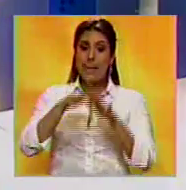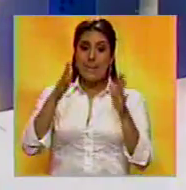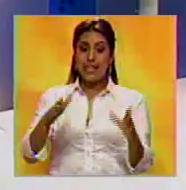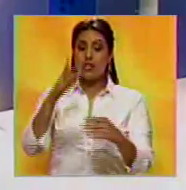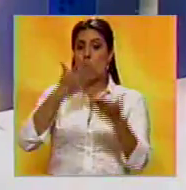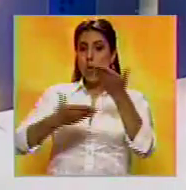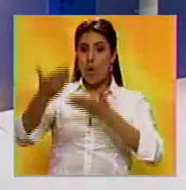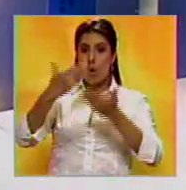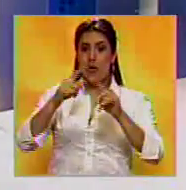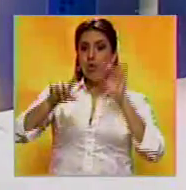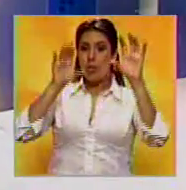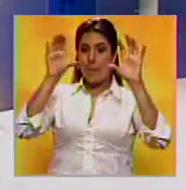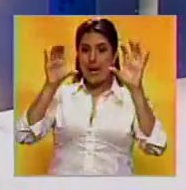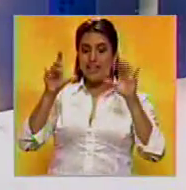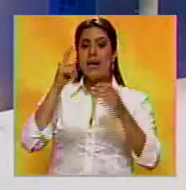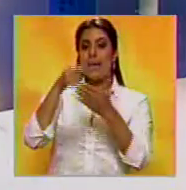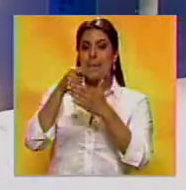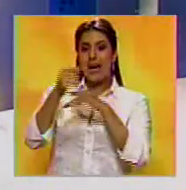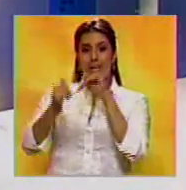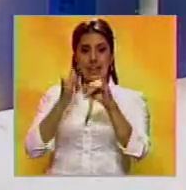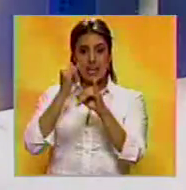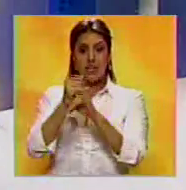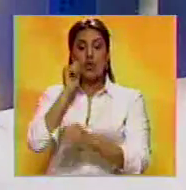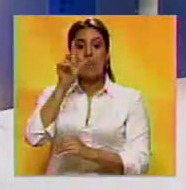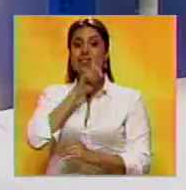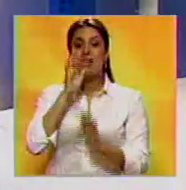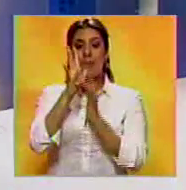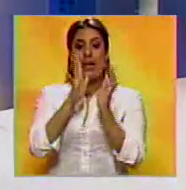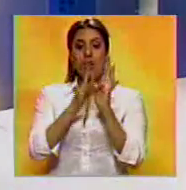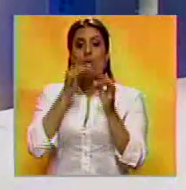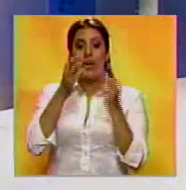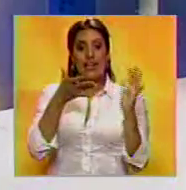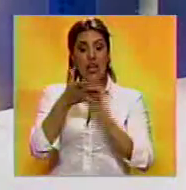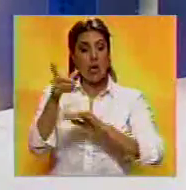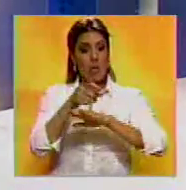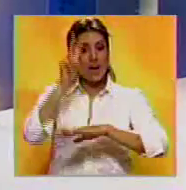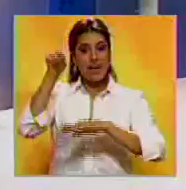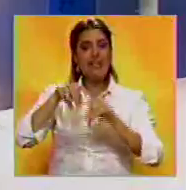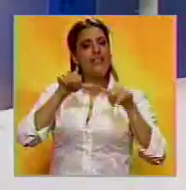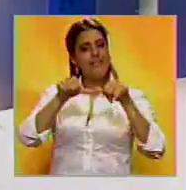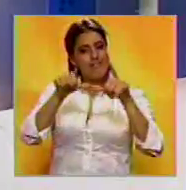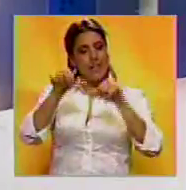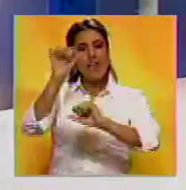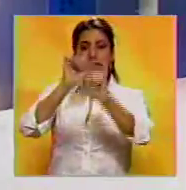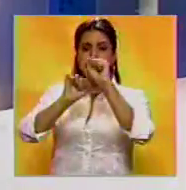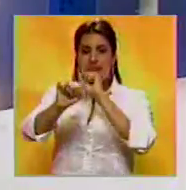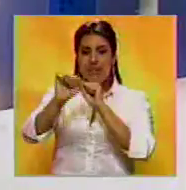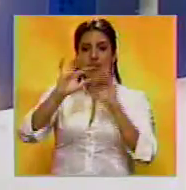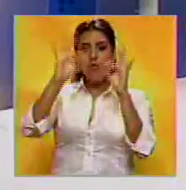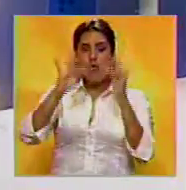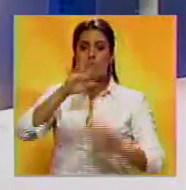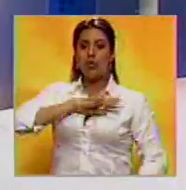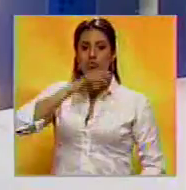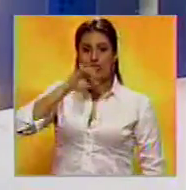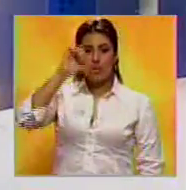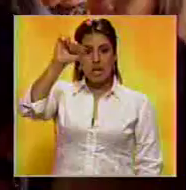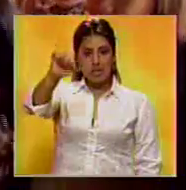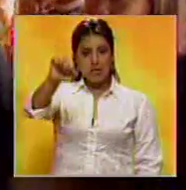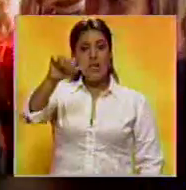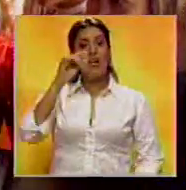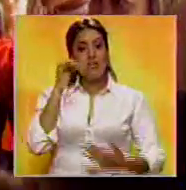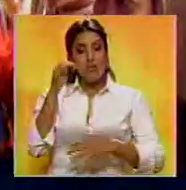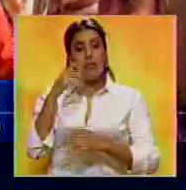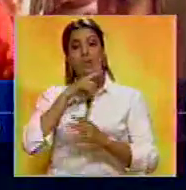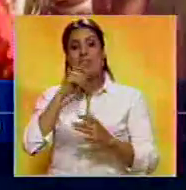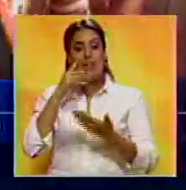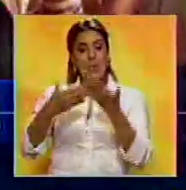Ministro para el Comercio Exterior e Inversión Internacional, Jesús Faría, aseguró que el gobierno nacional seguirá defendiendo el modelo socialista. El